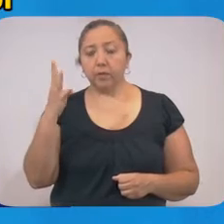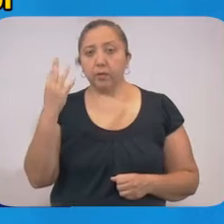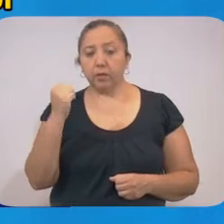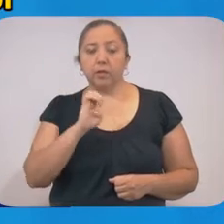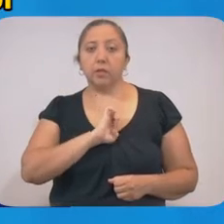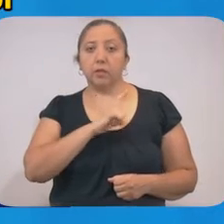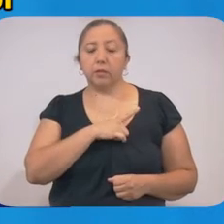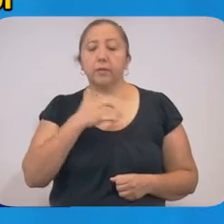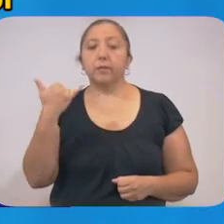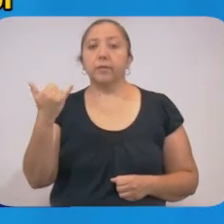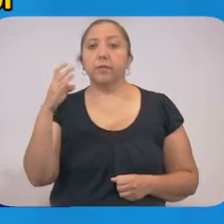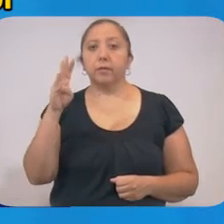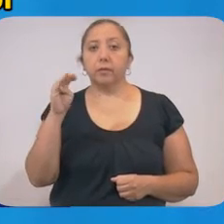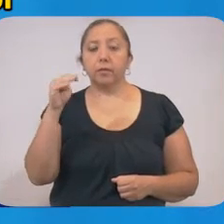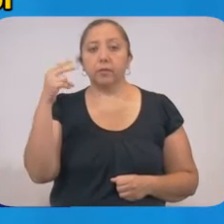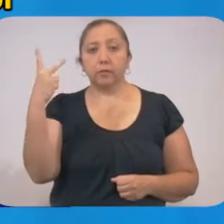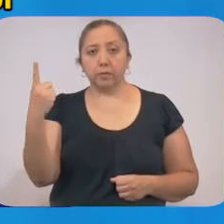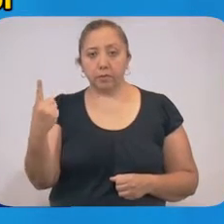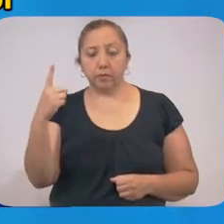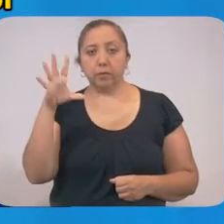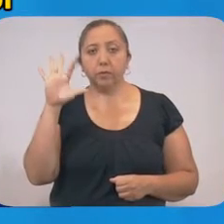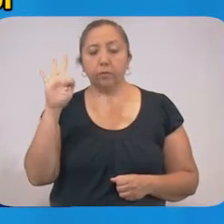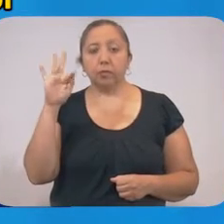9992008489 en español y